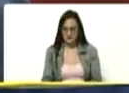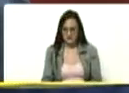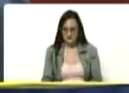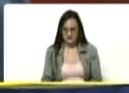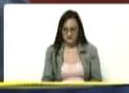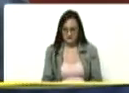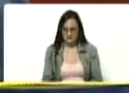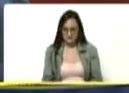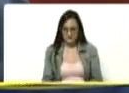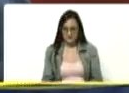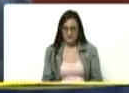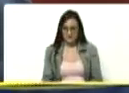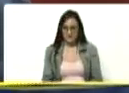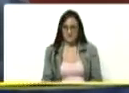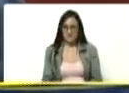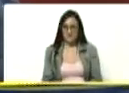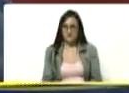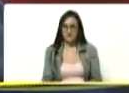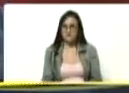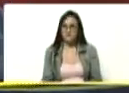Y